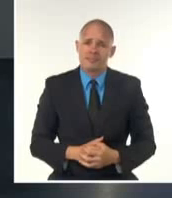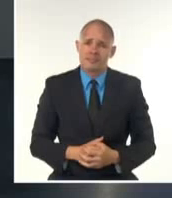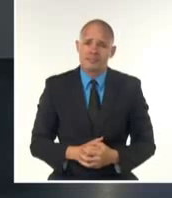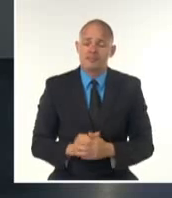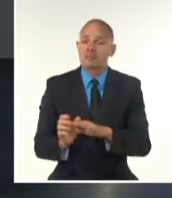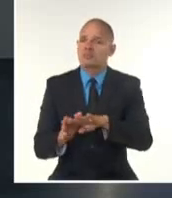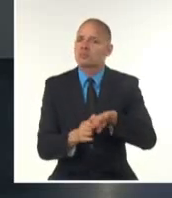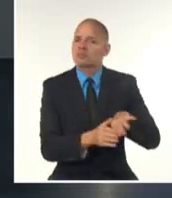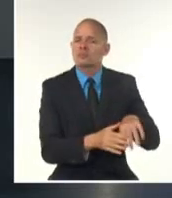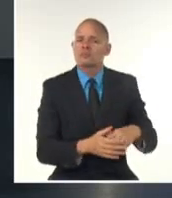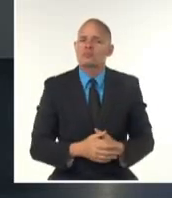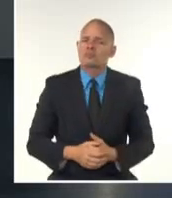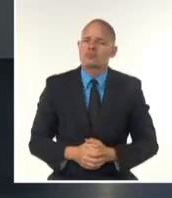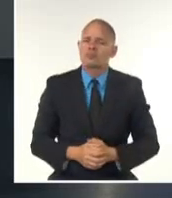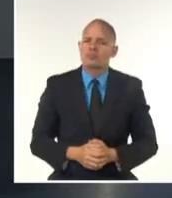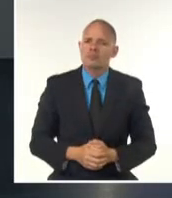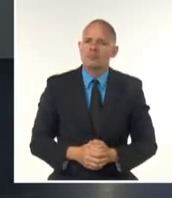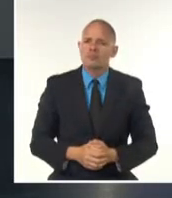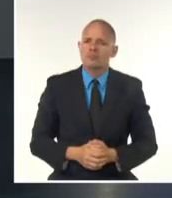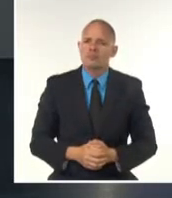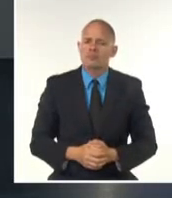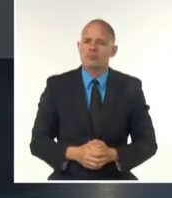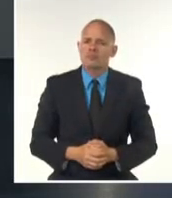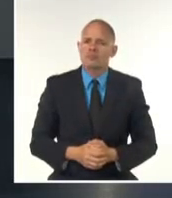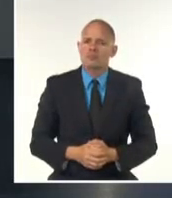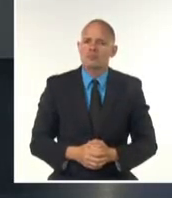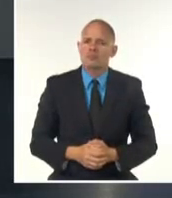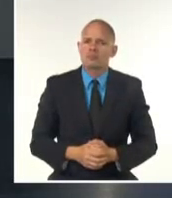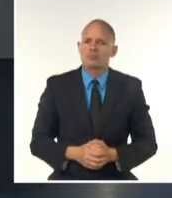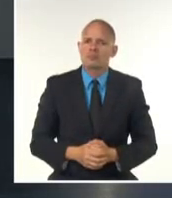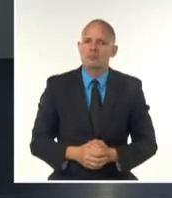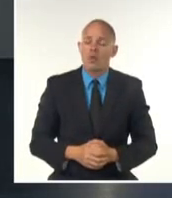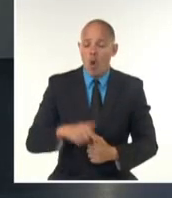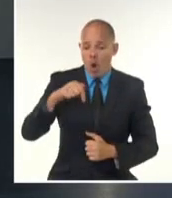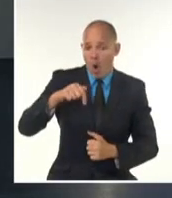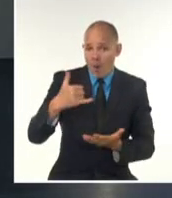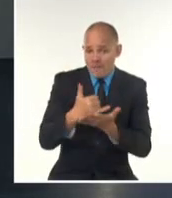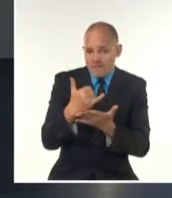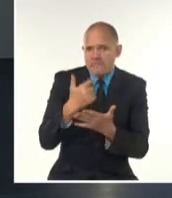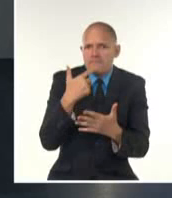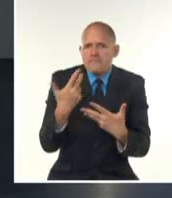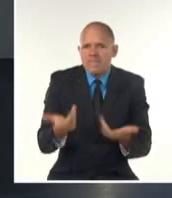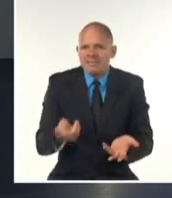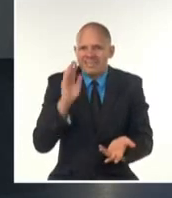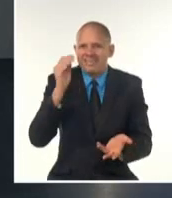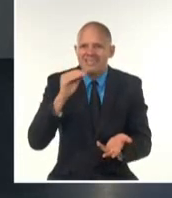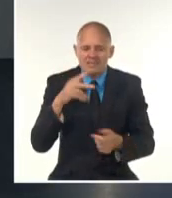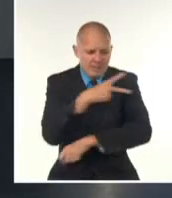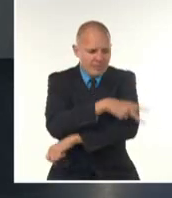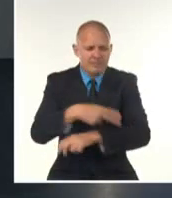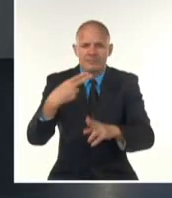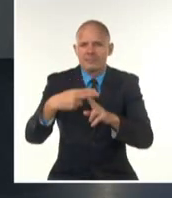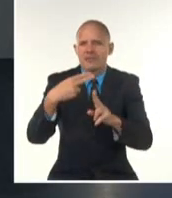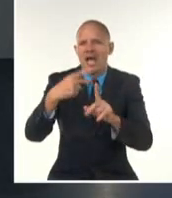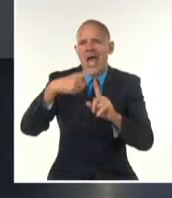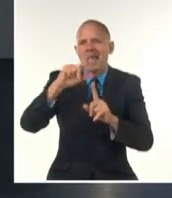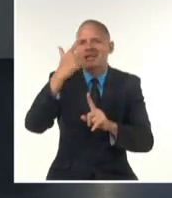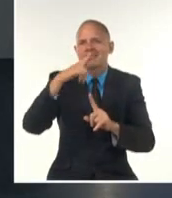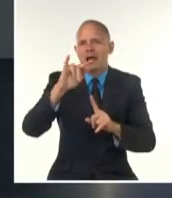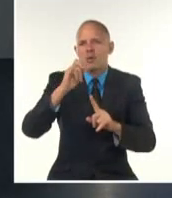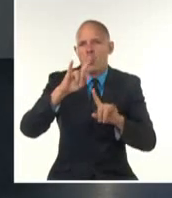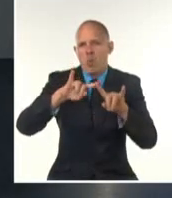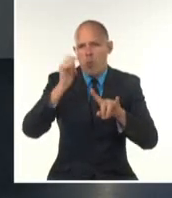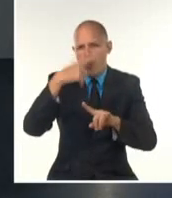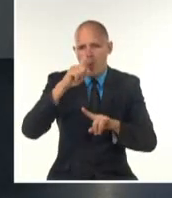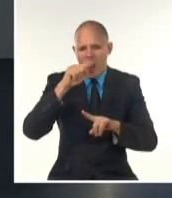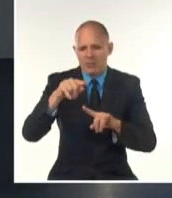Y el enjambre de terremotos que sacudió este miércoles a la región china de Taiwán dejó un saldo de al menos 9 muertos y unos